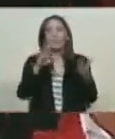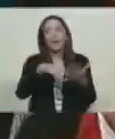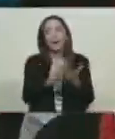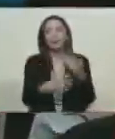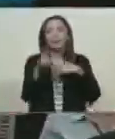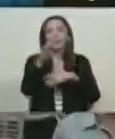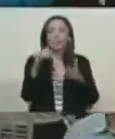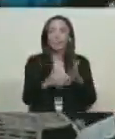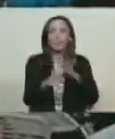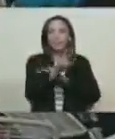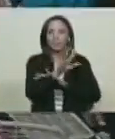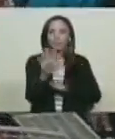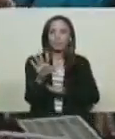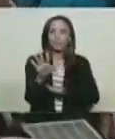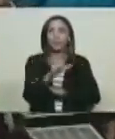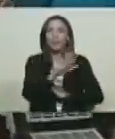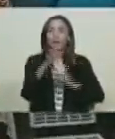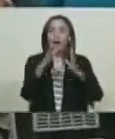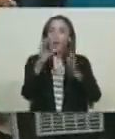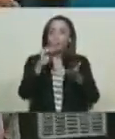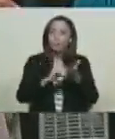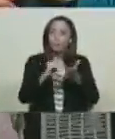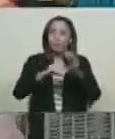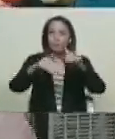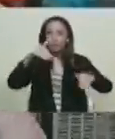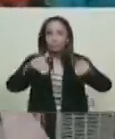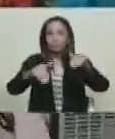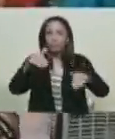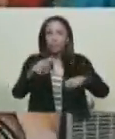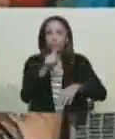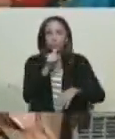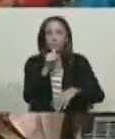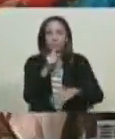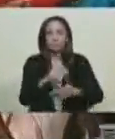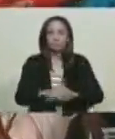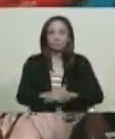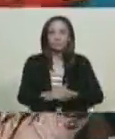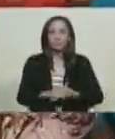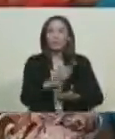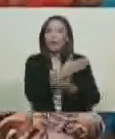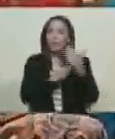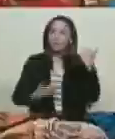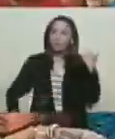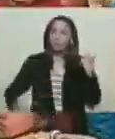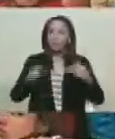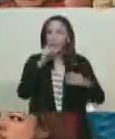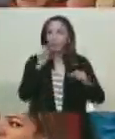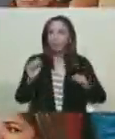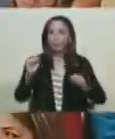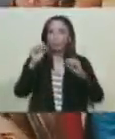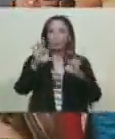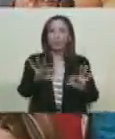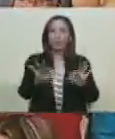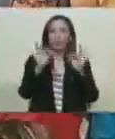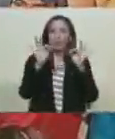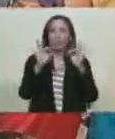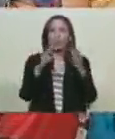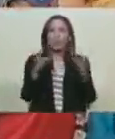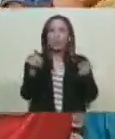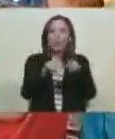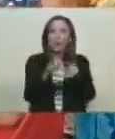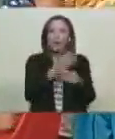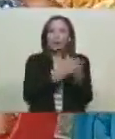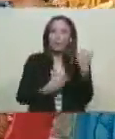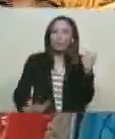2019-2025, a nuestro candidato del pueblo, a nuestro candidato de la clase obrera, nuestro camarada Nicolás Maduro